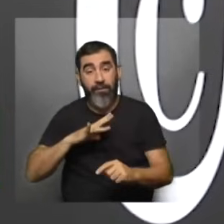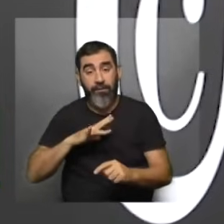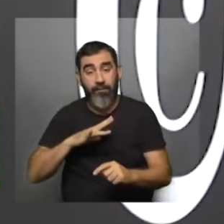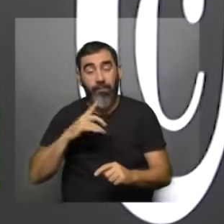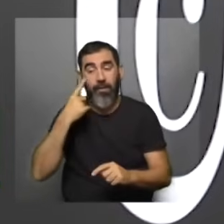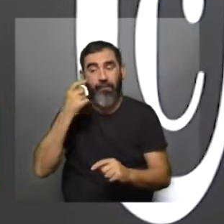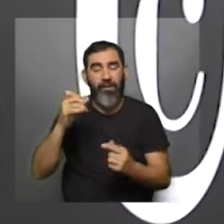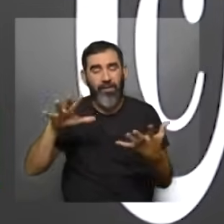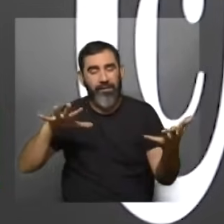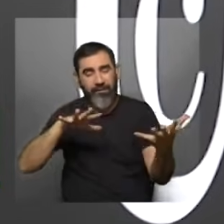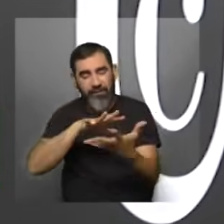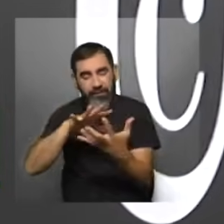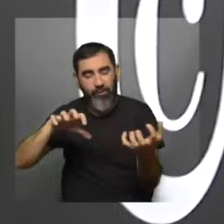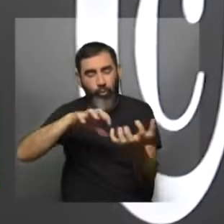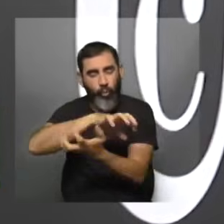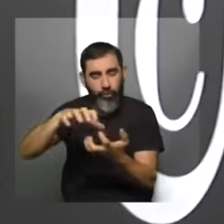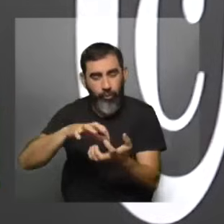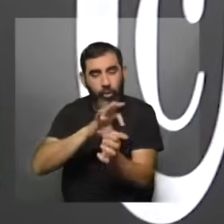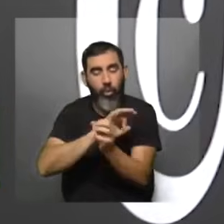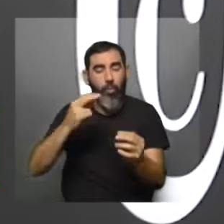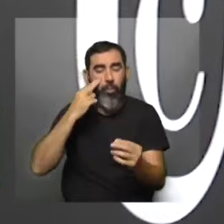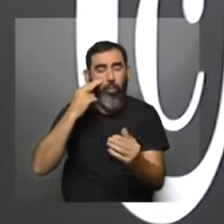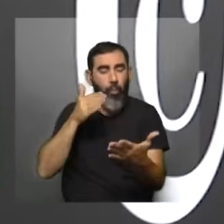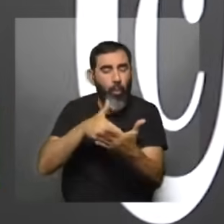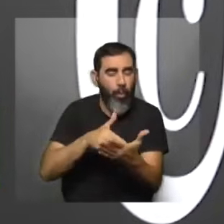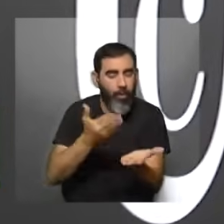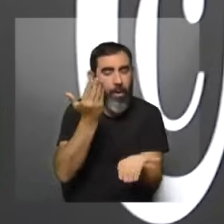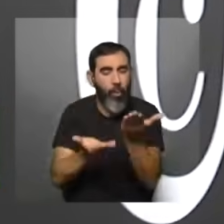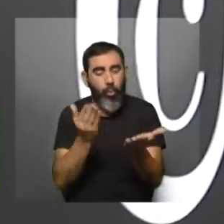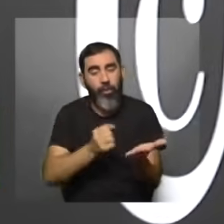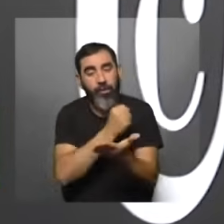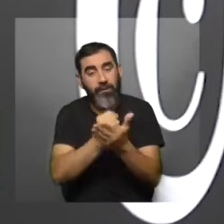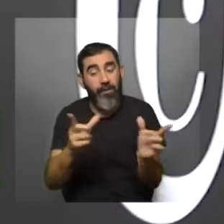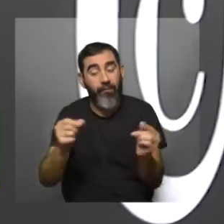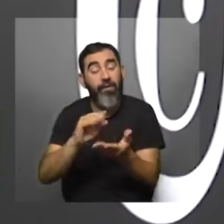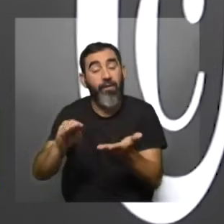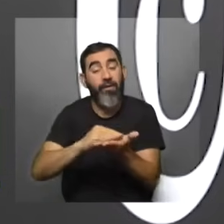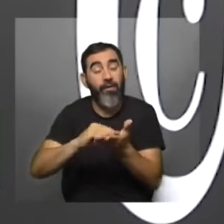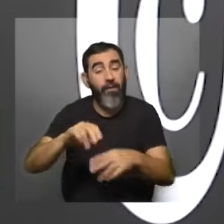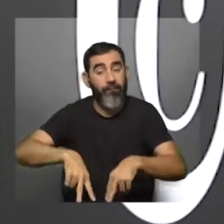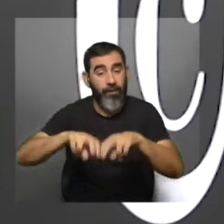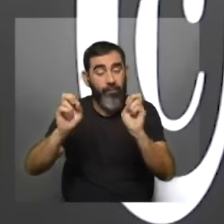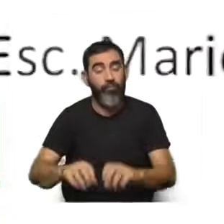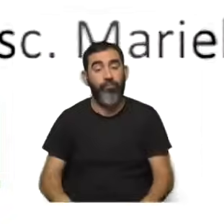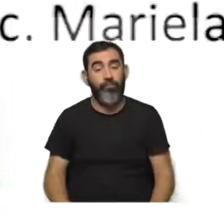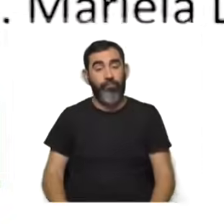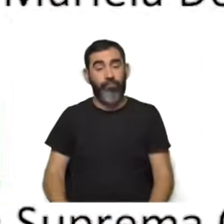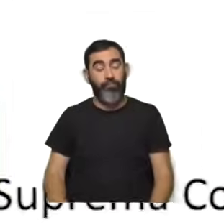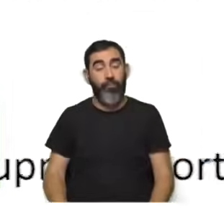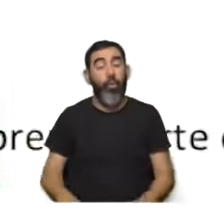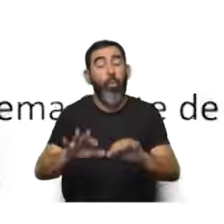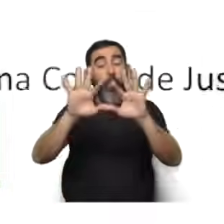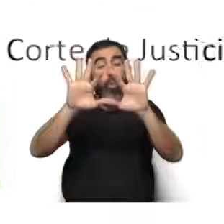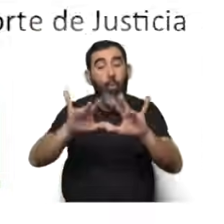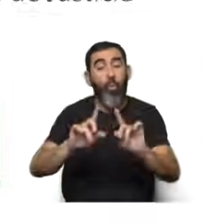para evitar situaciones de conflicto o interferencias inconvenientes hasta que culmine la investigación dispuesta. El comunicado